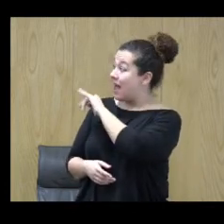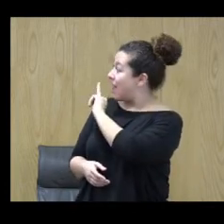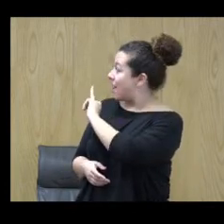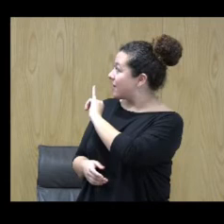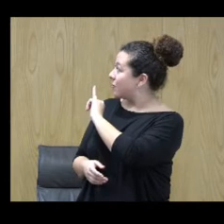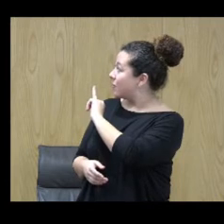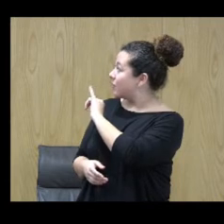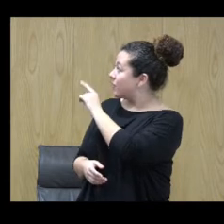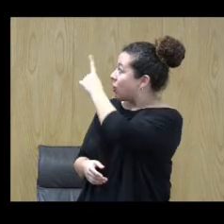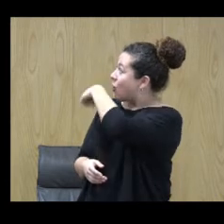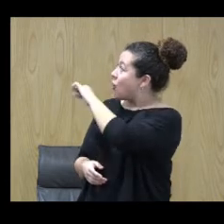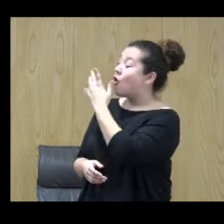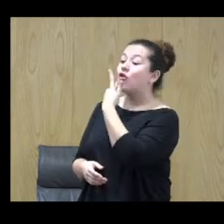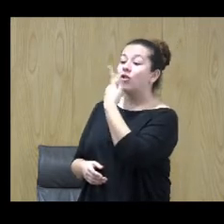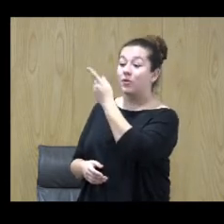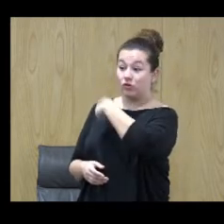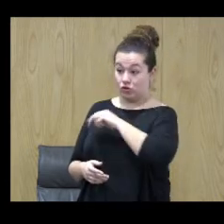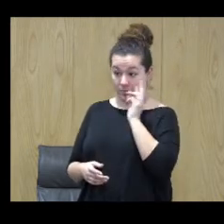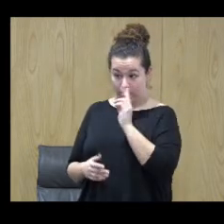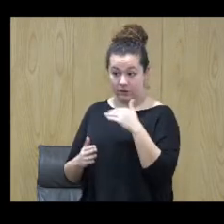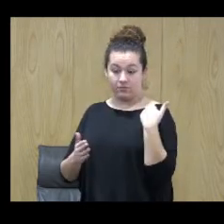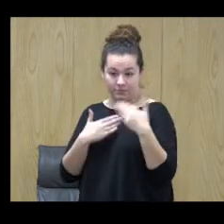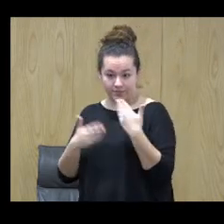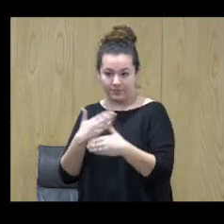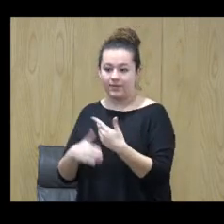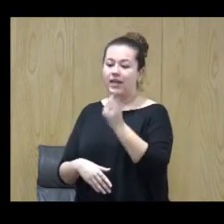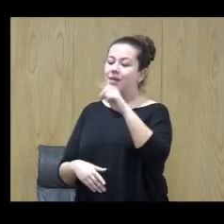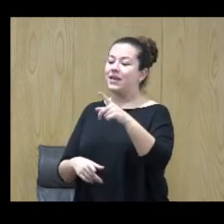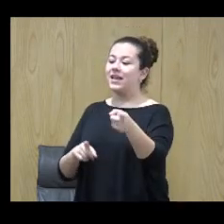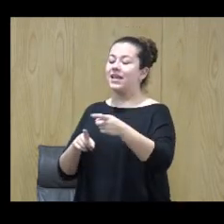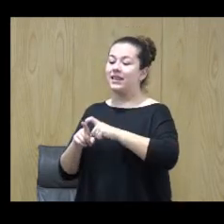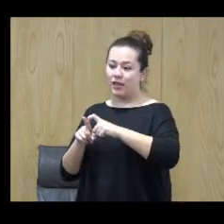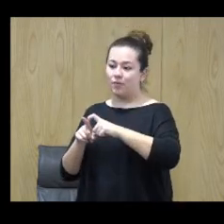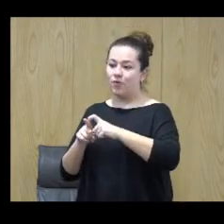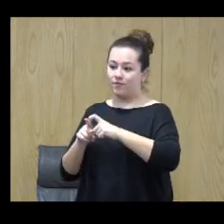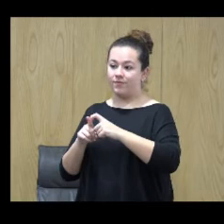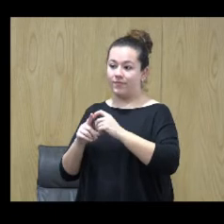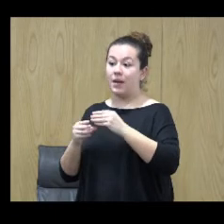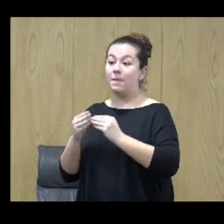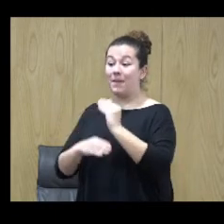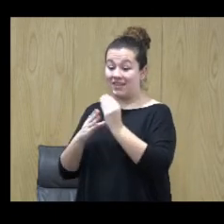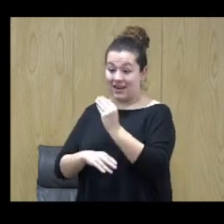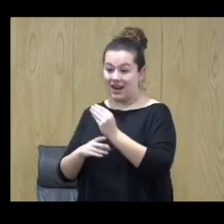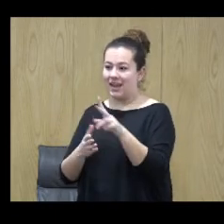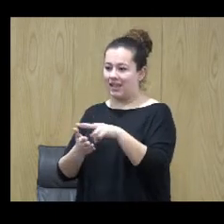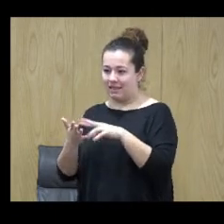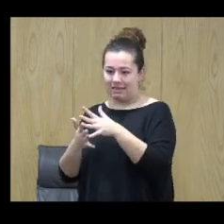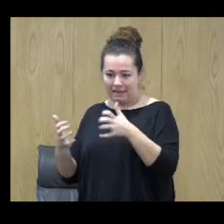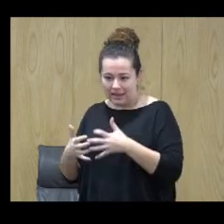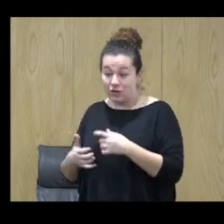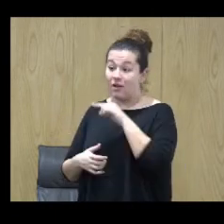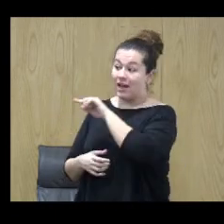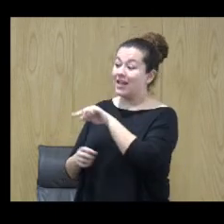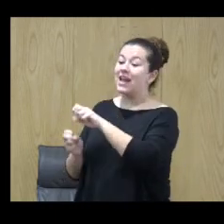de los conocimientos que hemos ido viendo, aquí tenéis los tipos de materiales de textos continuos o discontinuos y aquí tenéis el resultado de la